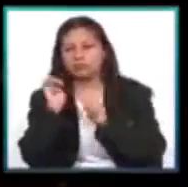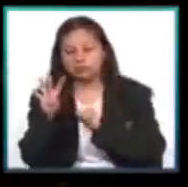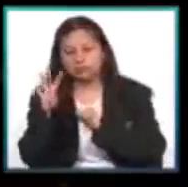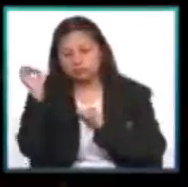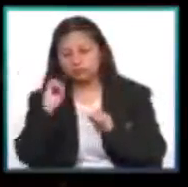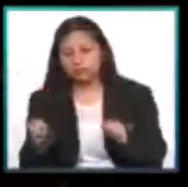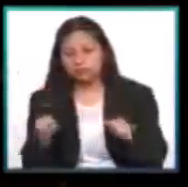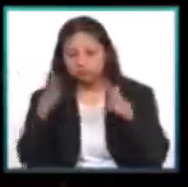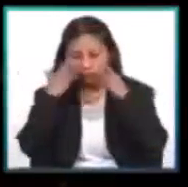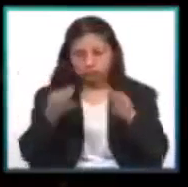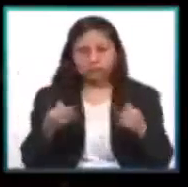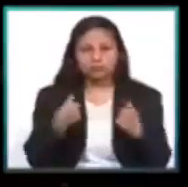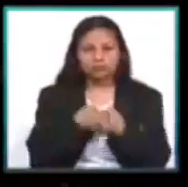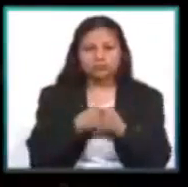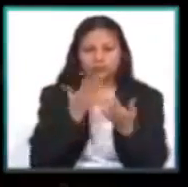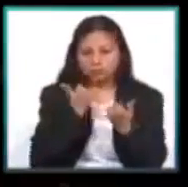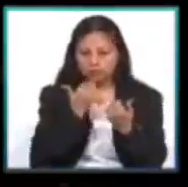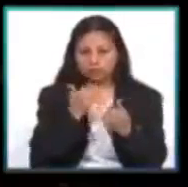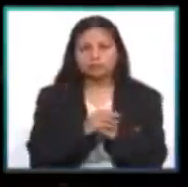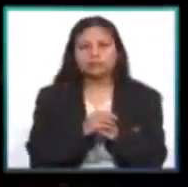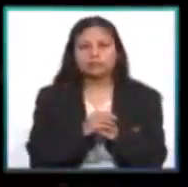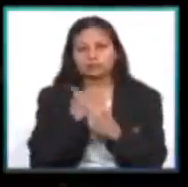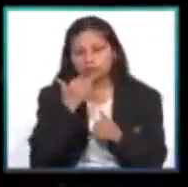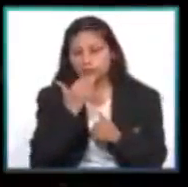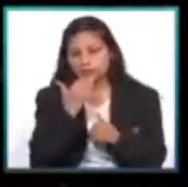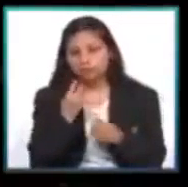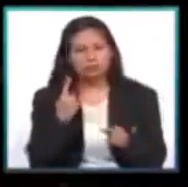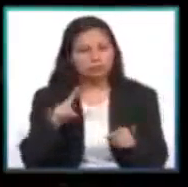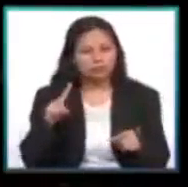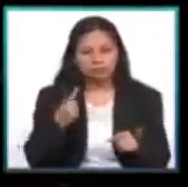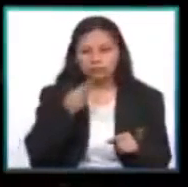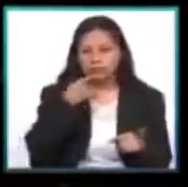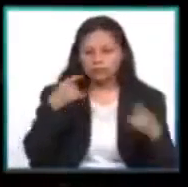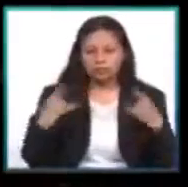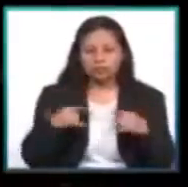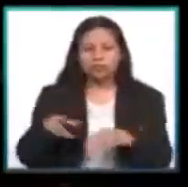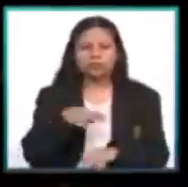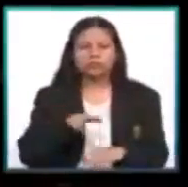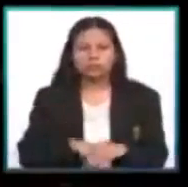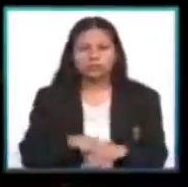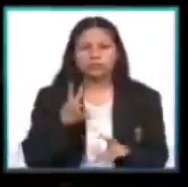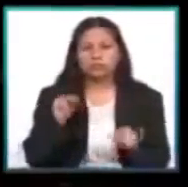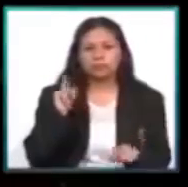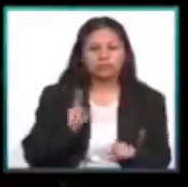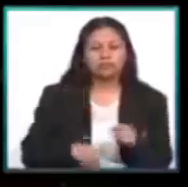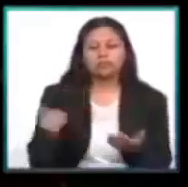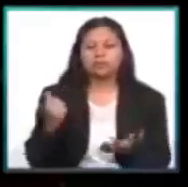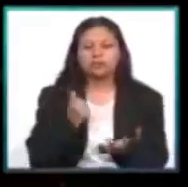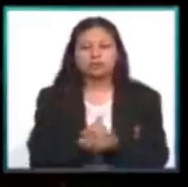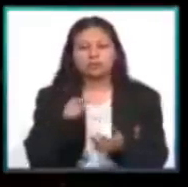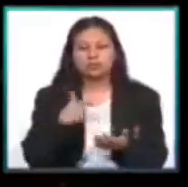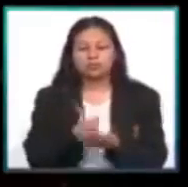3.94% va destinado a la lucha contra el hambre. El hambre debería de ser declarada de urgencia nacional y no la aprobación de